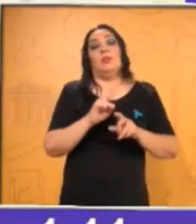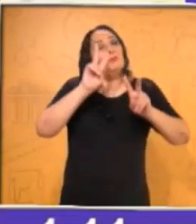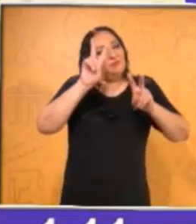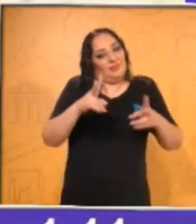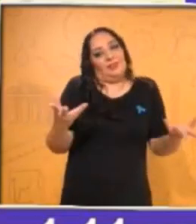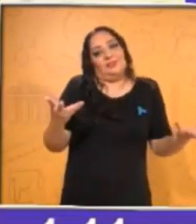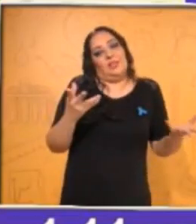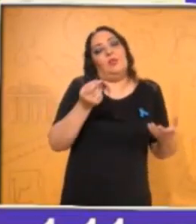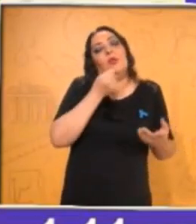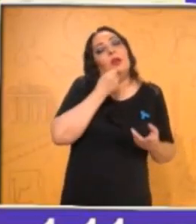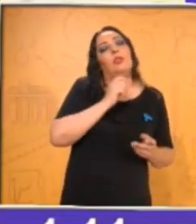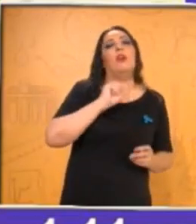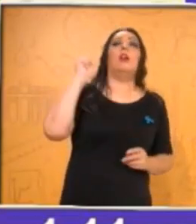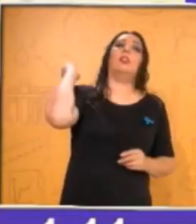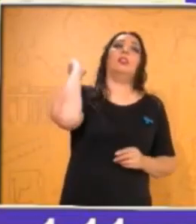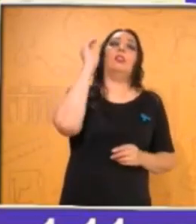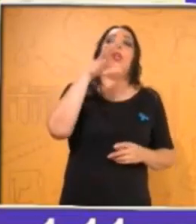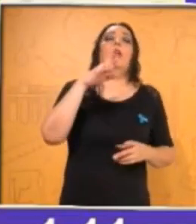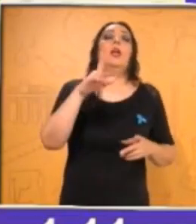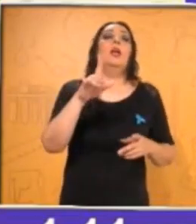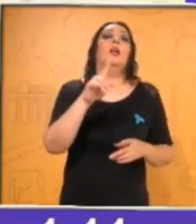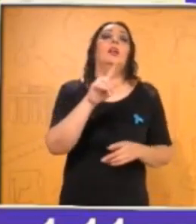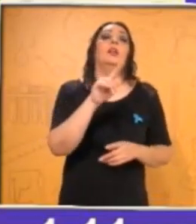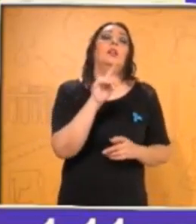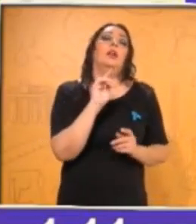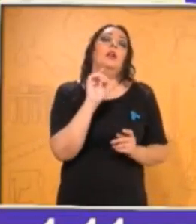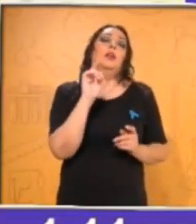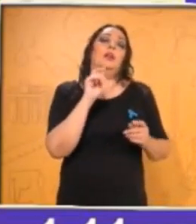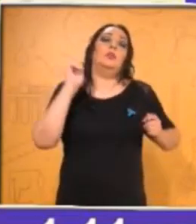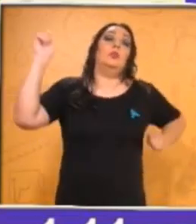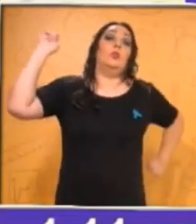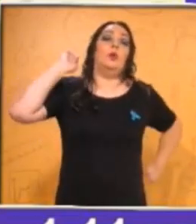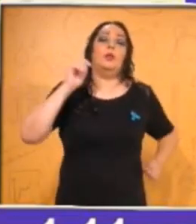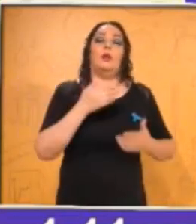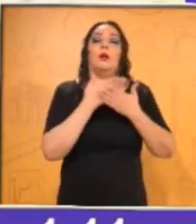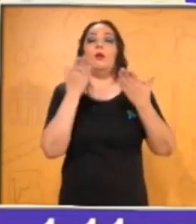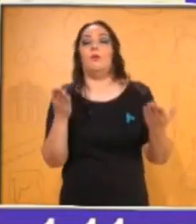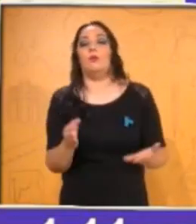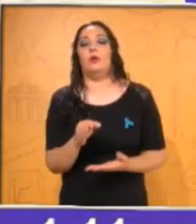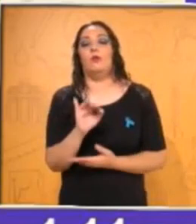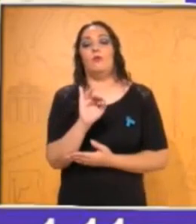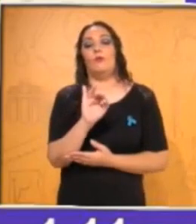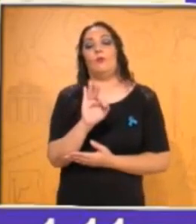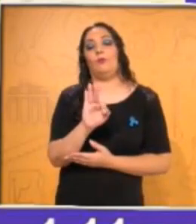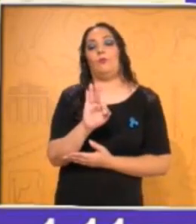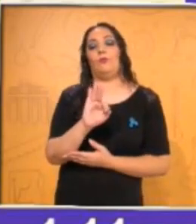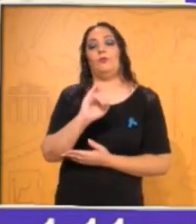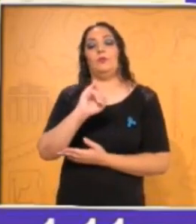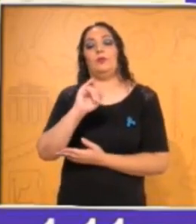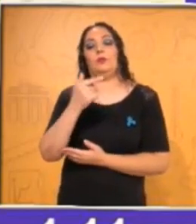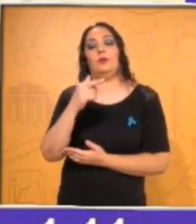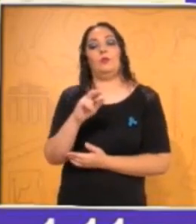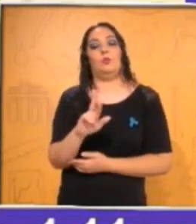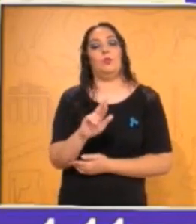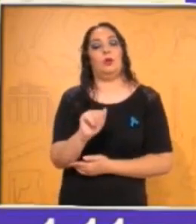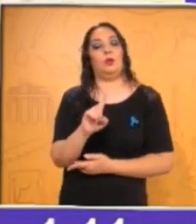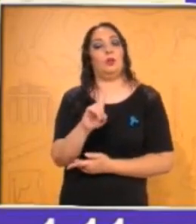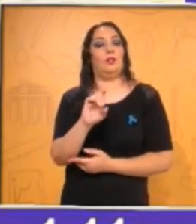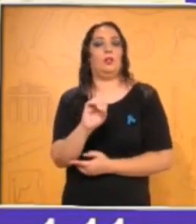es lo que está haciendo y no hay más. Ahora nos vamos al sentido figurado. Se utiliza cuando se